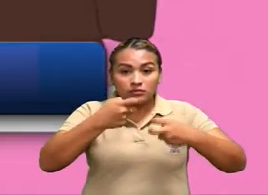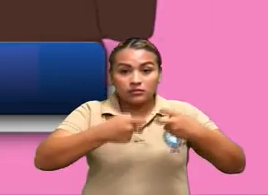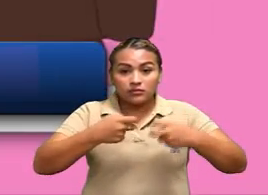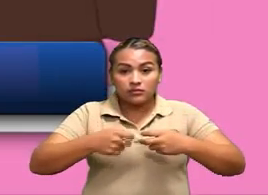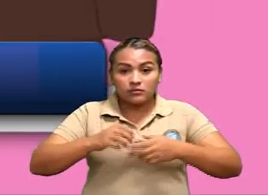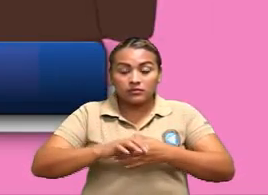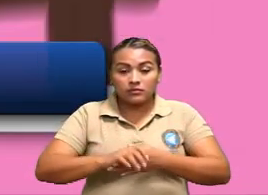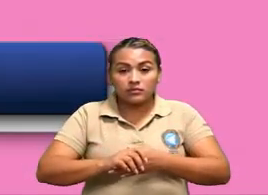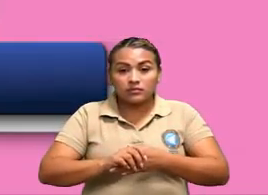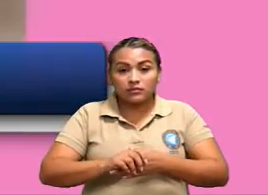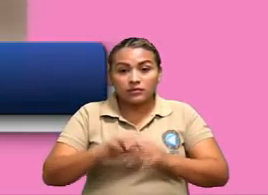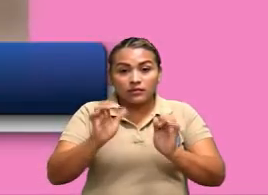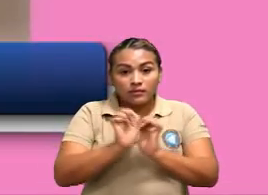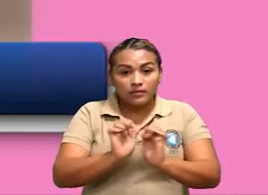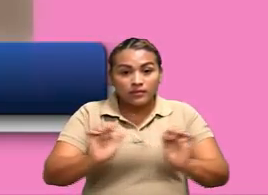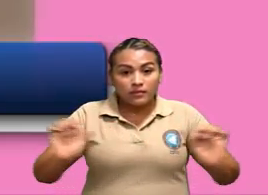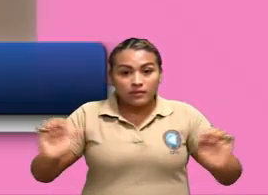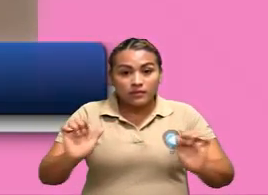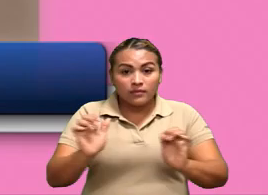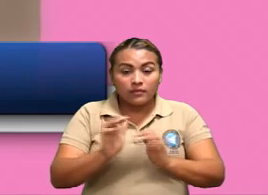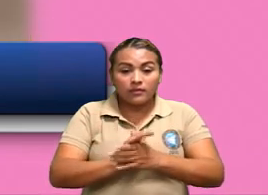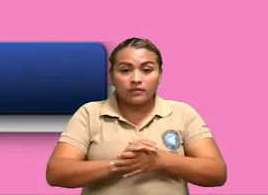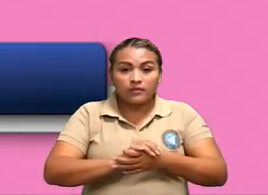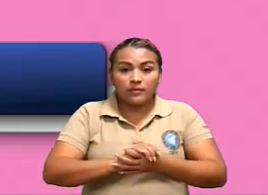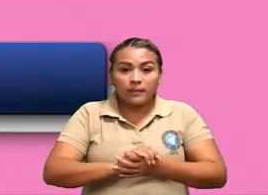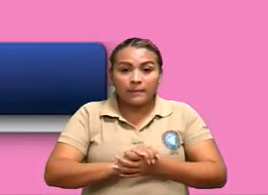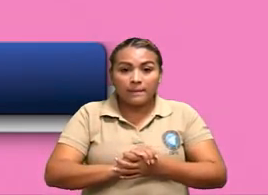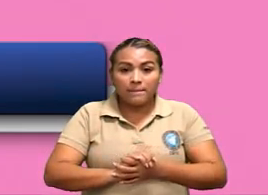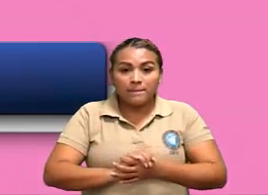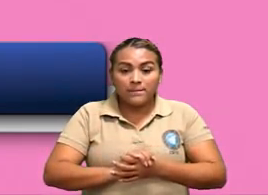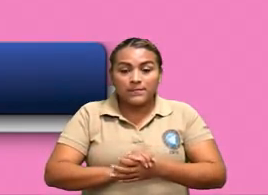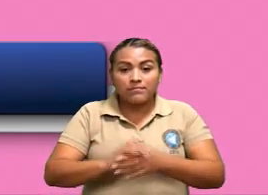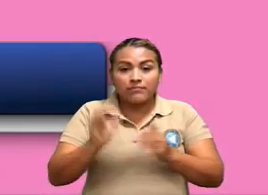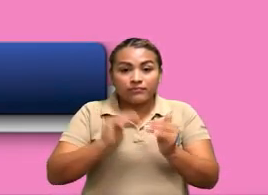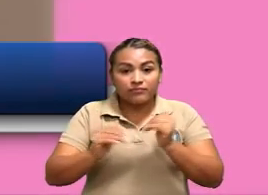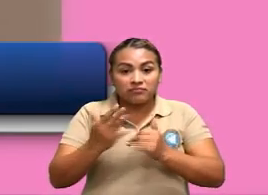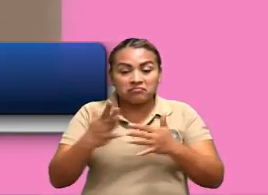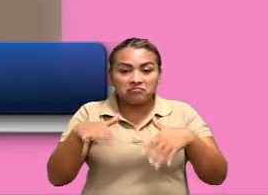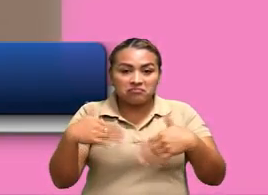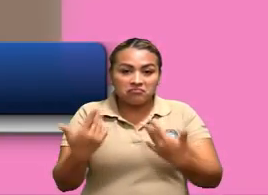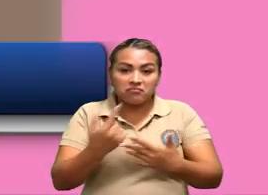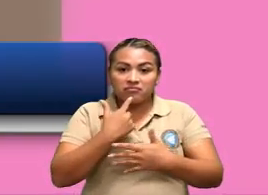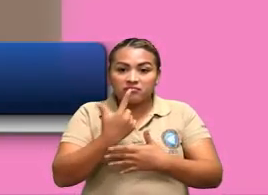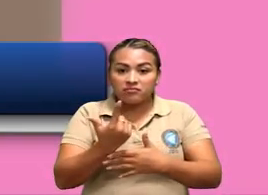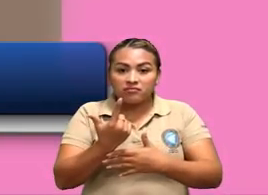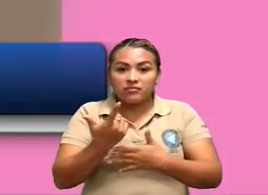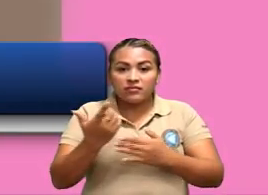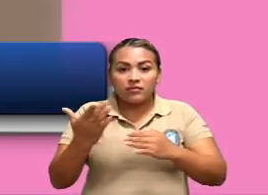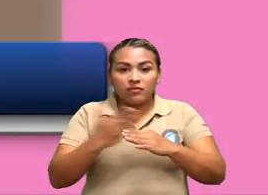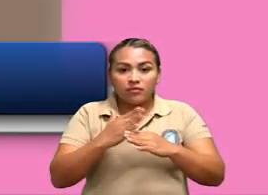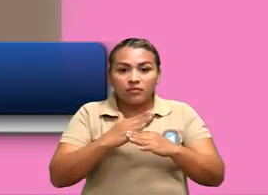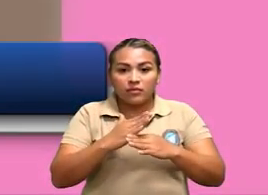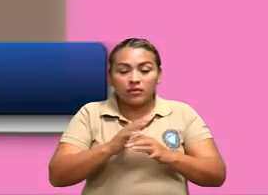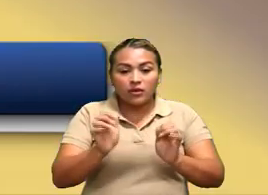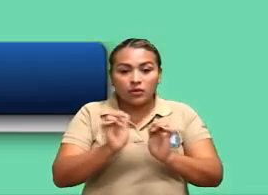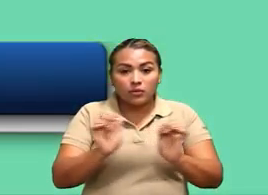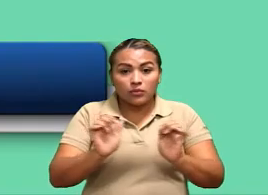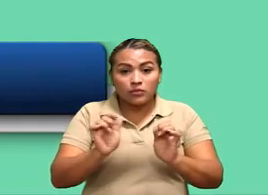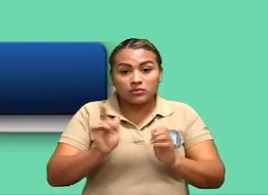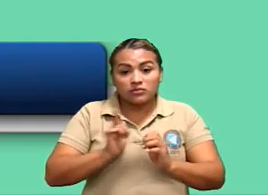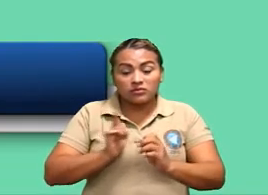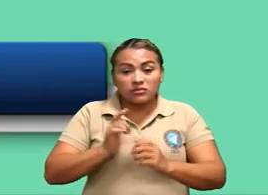niño ya es más, ¿cómo le diría yo? Ya es más problema, porque ya un niño tiene que hacer